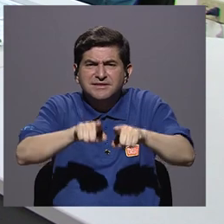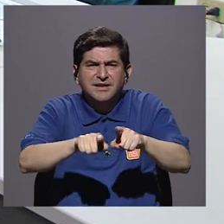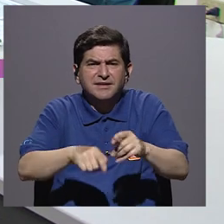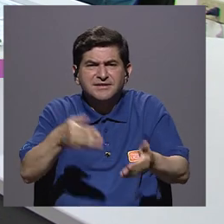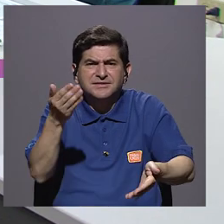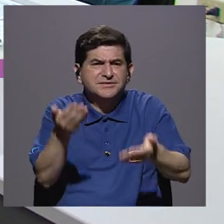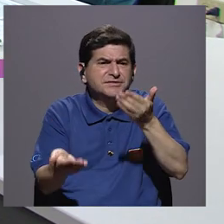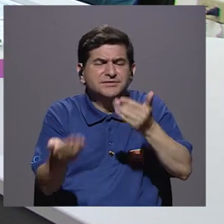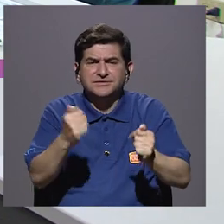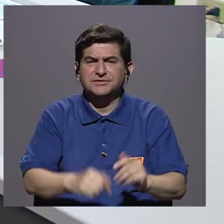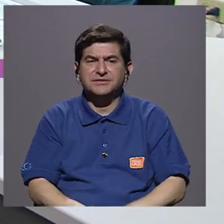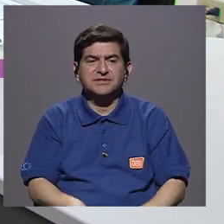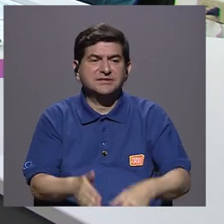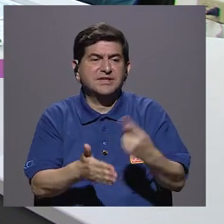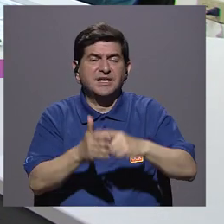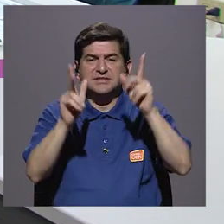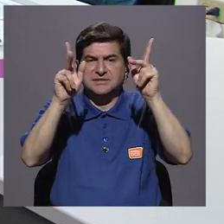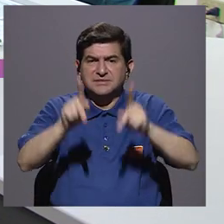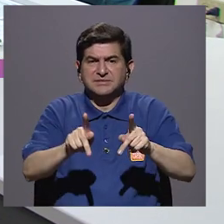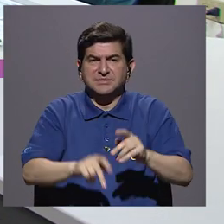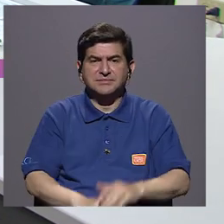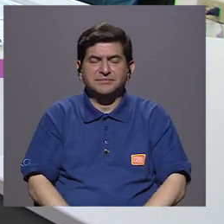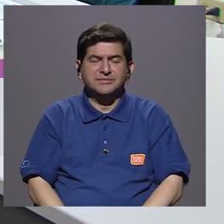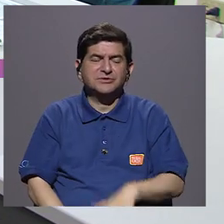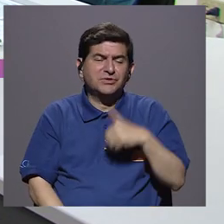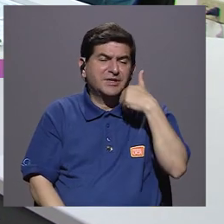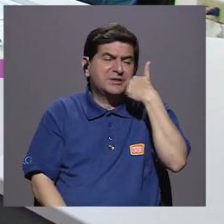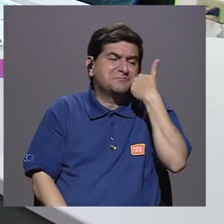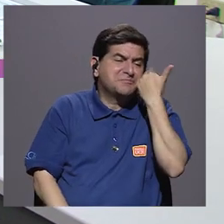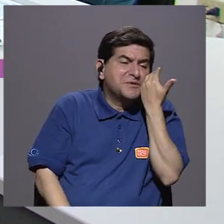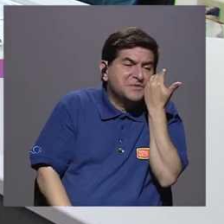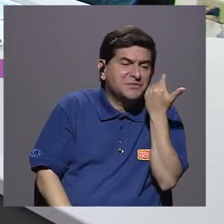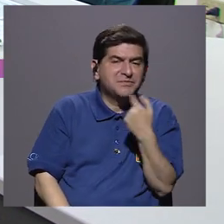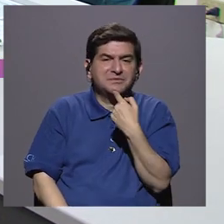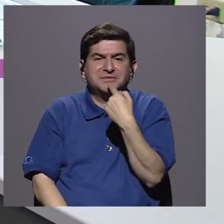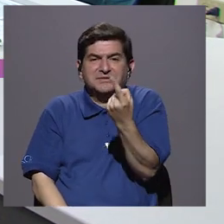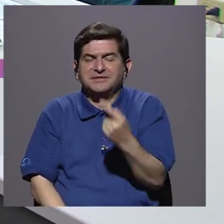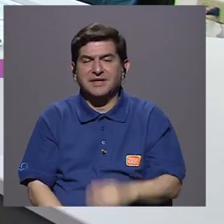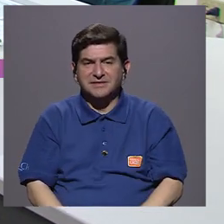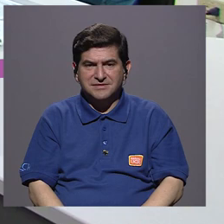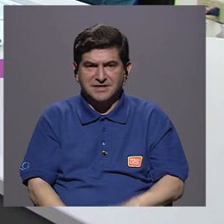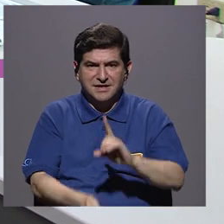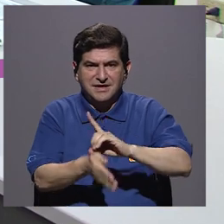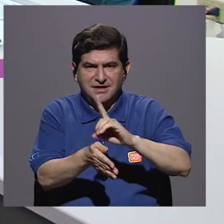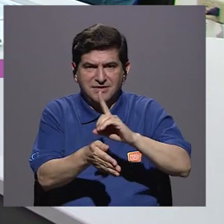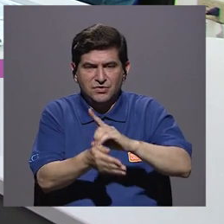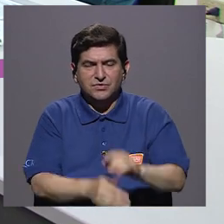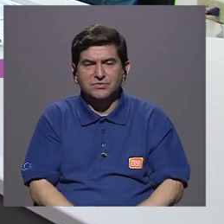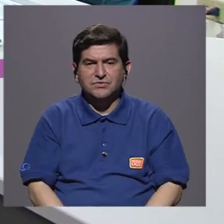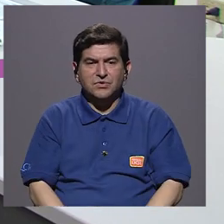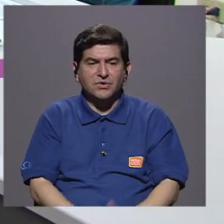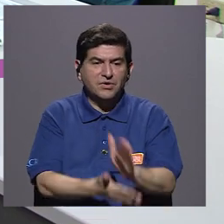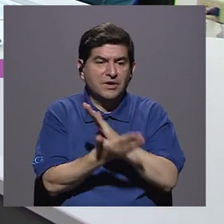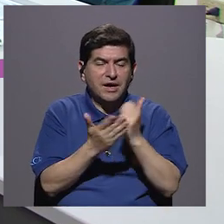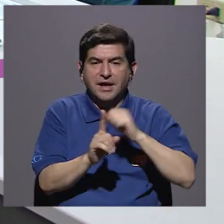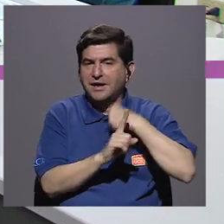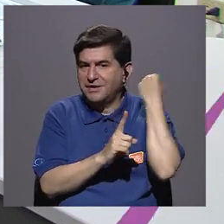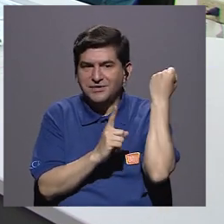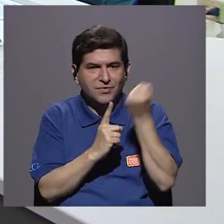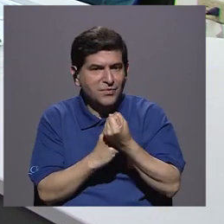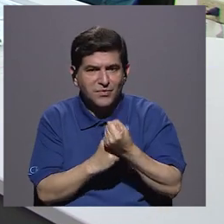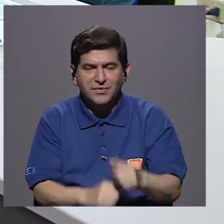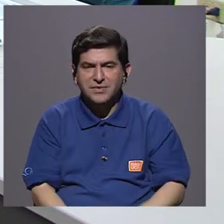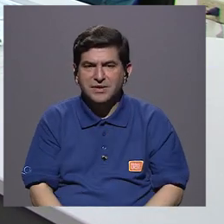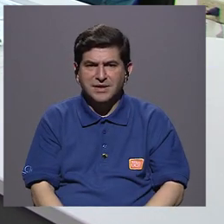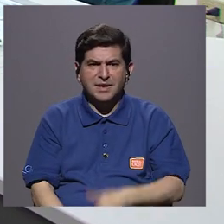que ver con que a veces a las personas tal vez les da pues vergüenza o qué sé yo, decirle al propio doctor que tienen algo,